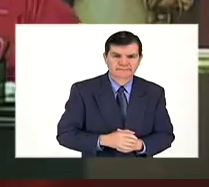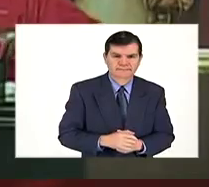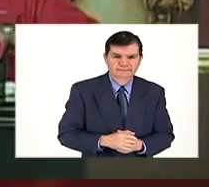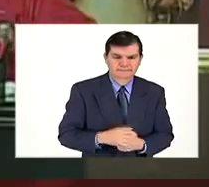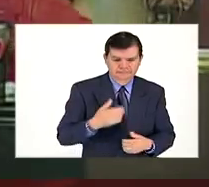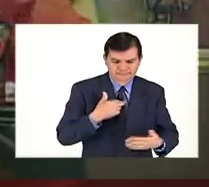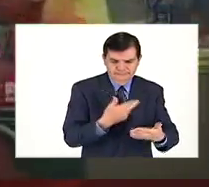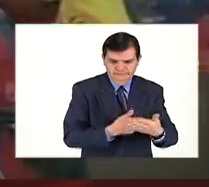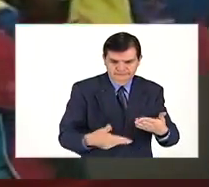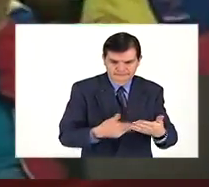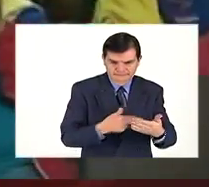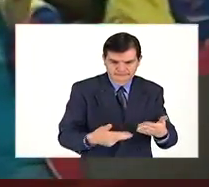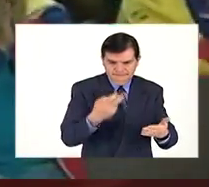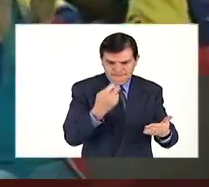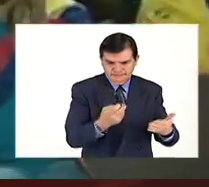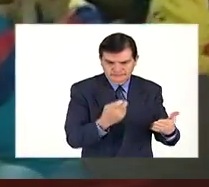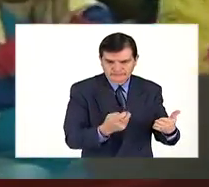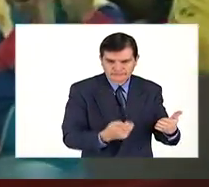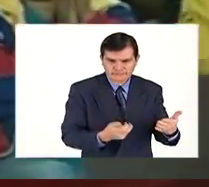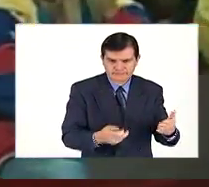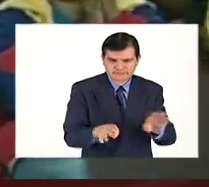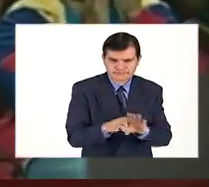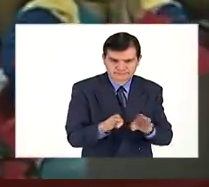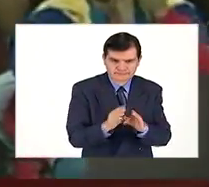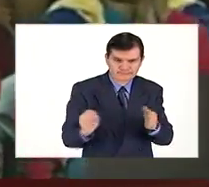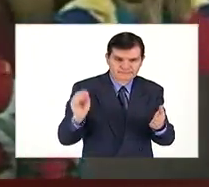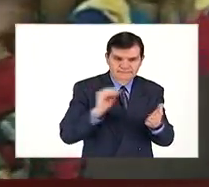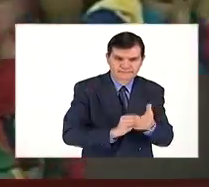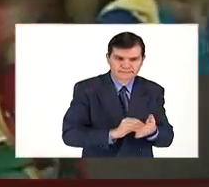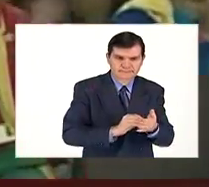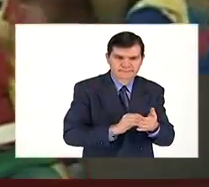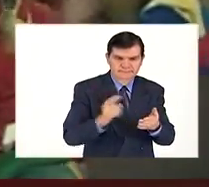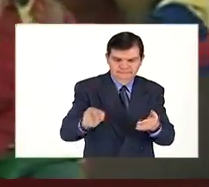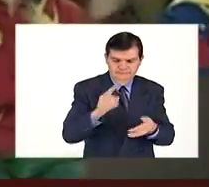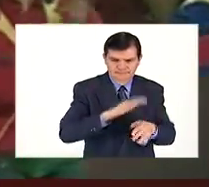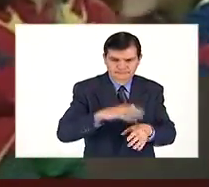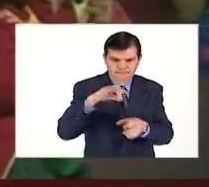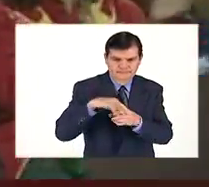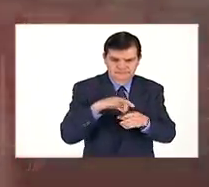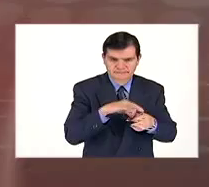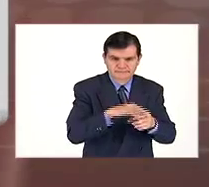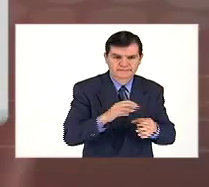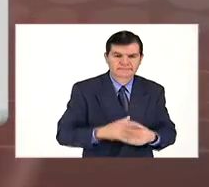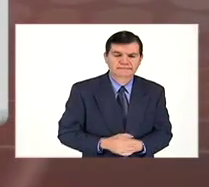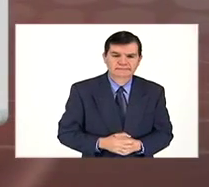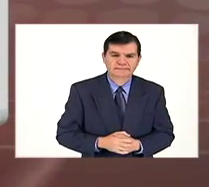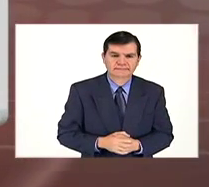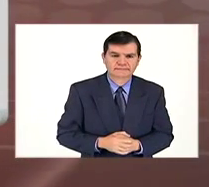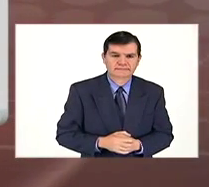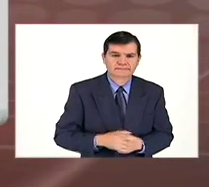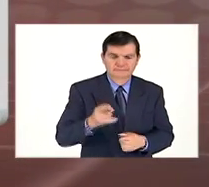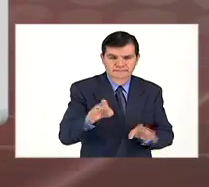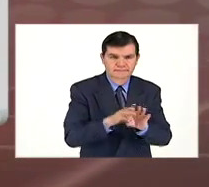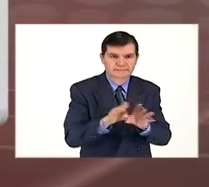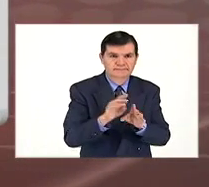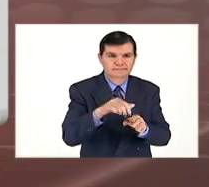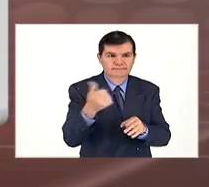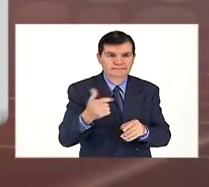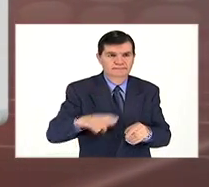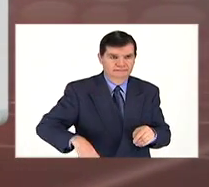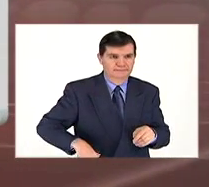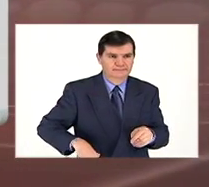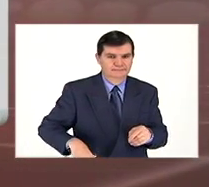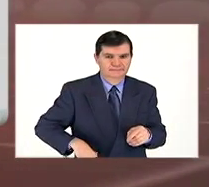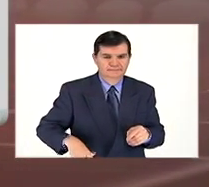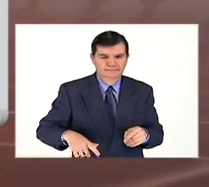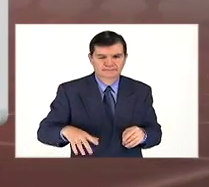Los resultados exactamente como han sido emanados por el Poder Electoral. Y como otros gobiernos, el